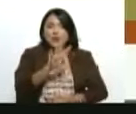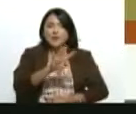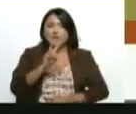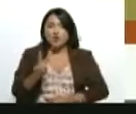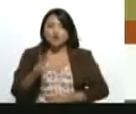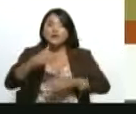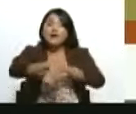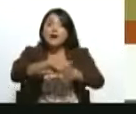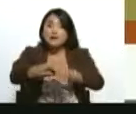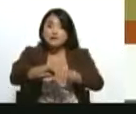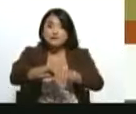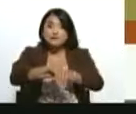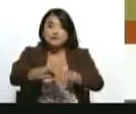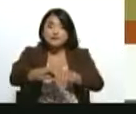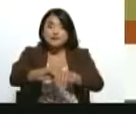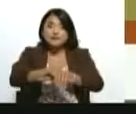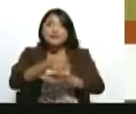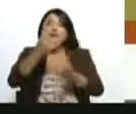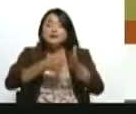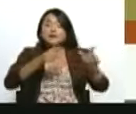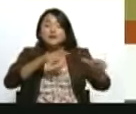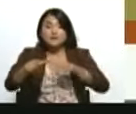46.542 calles que tenemos registradas,